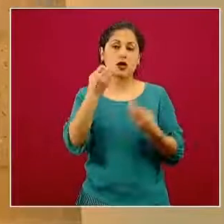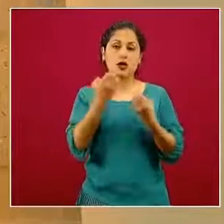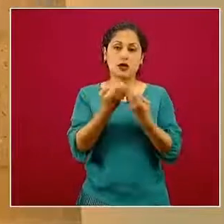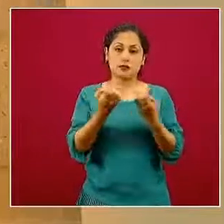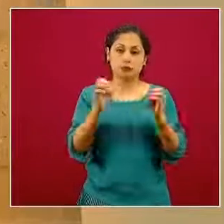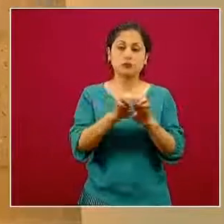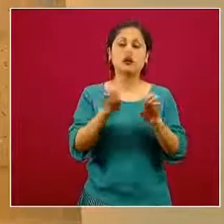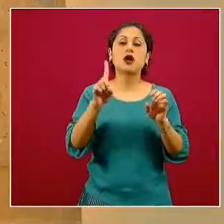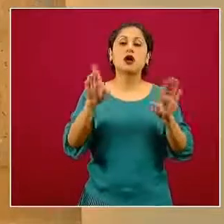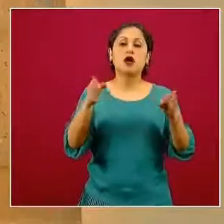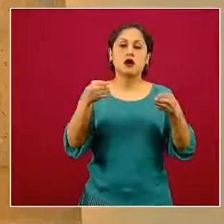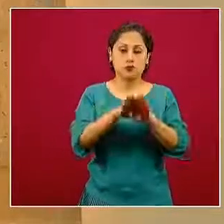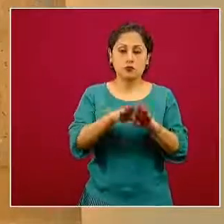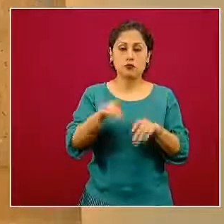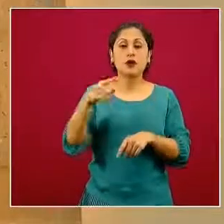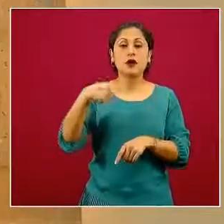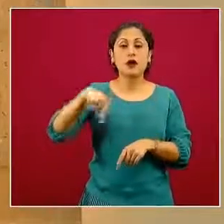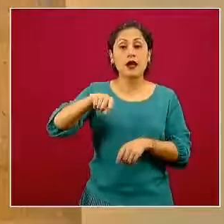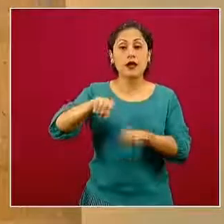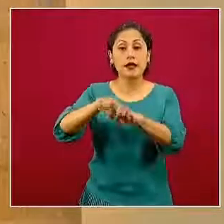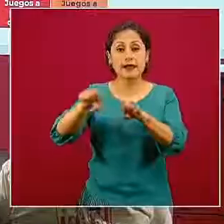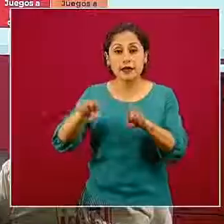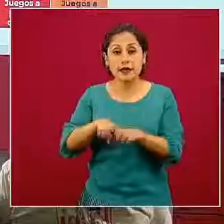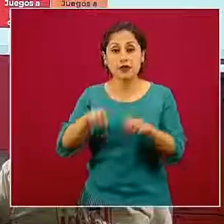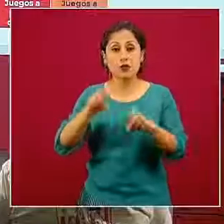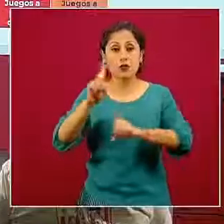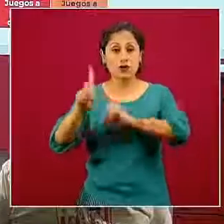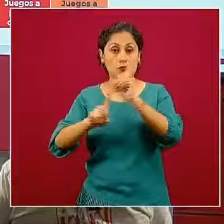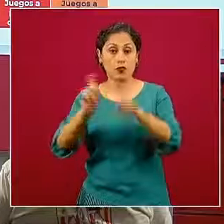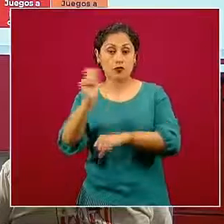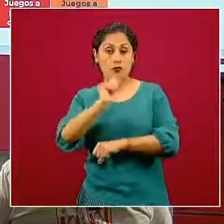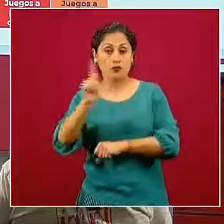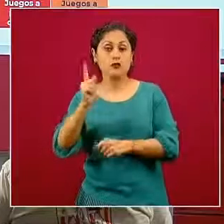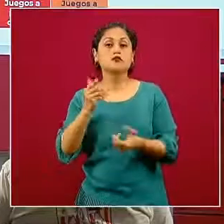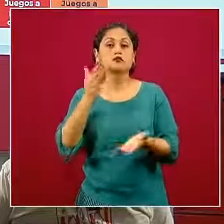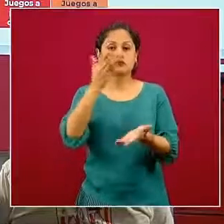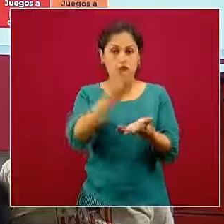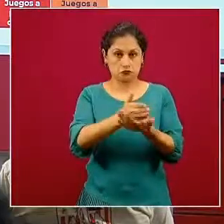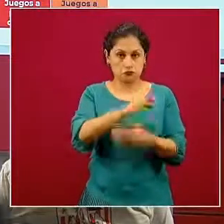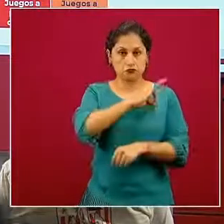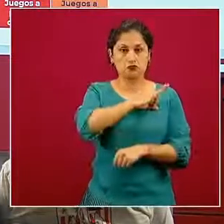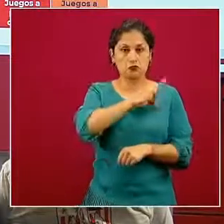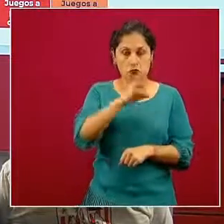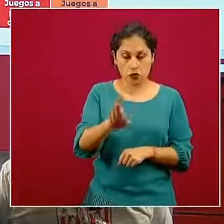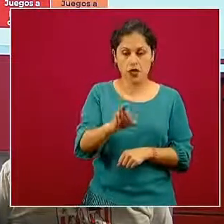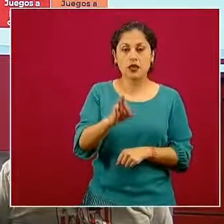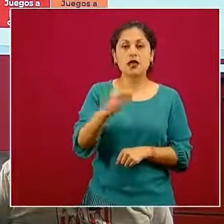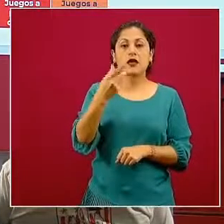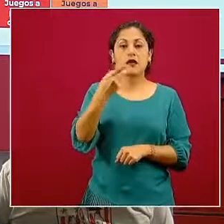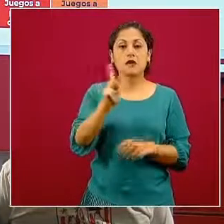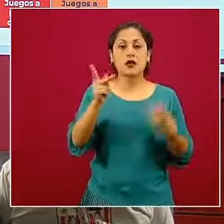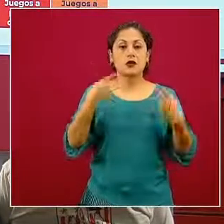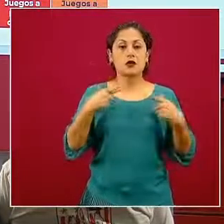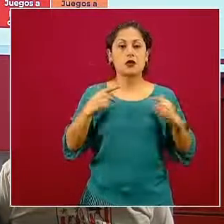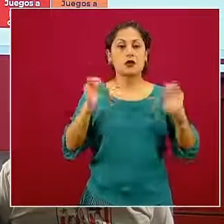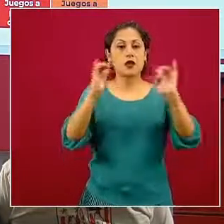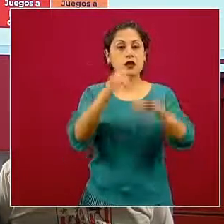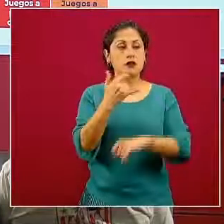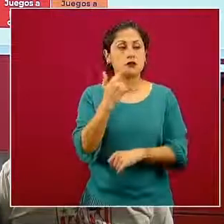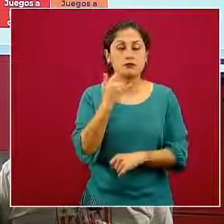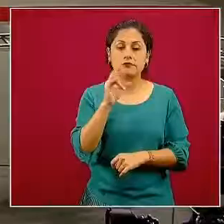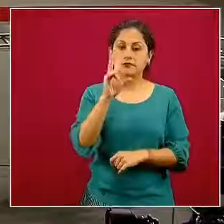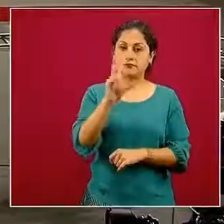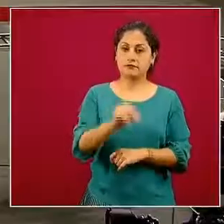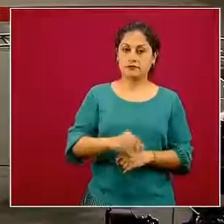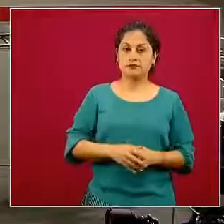la actividad de los equipos al interior, sin público y lógicamente a puerta cerrada.